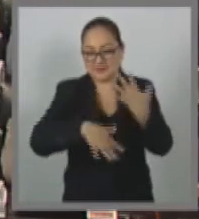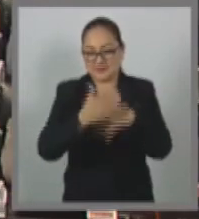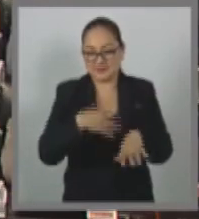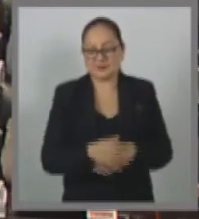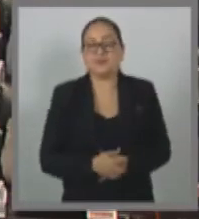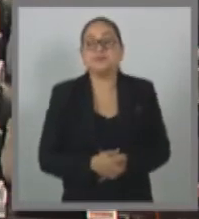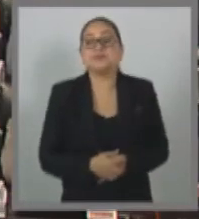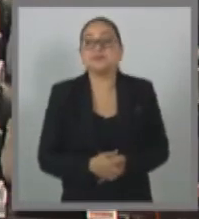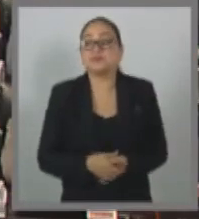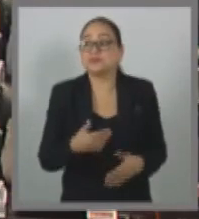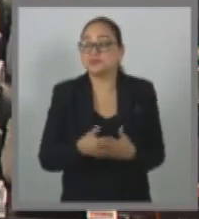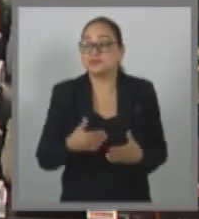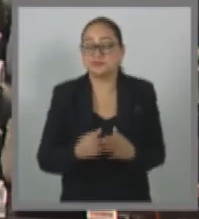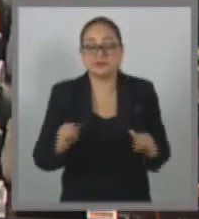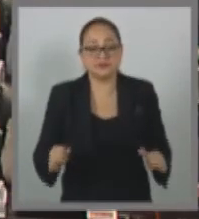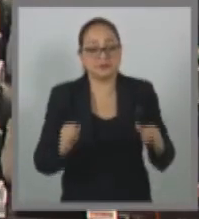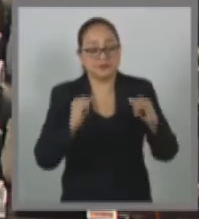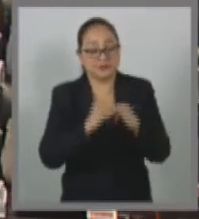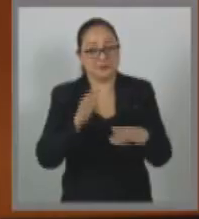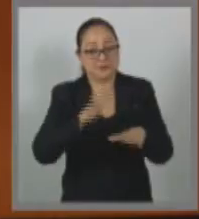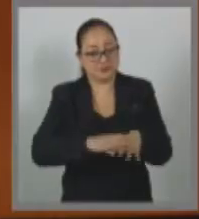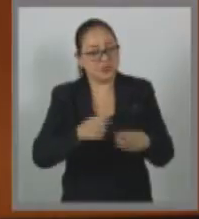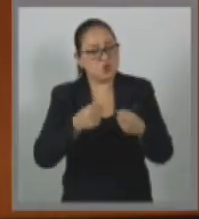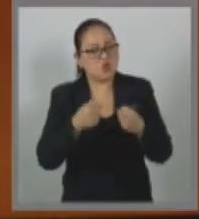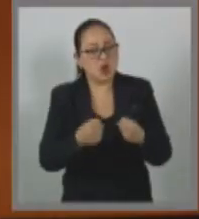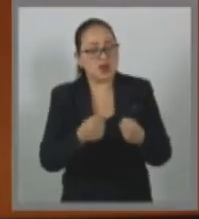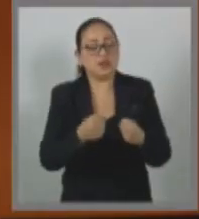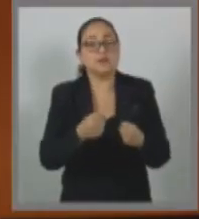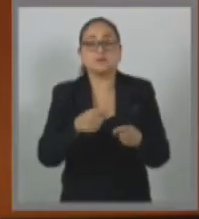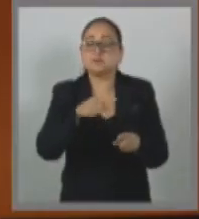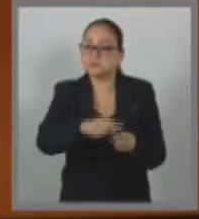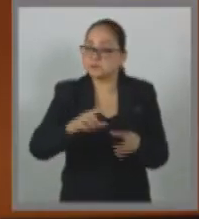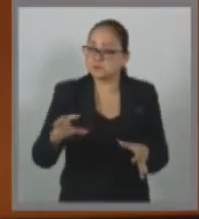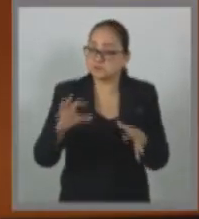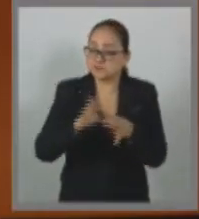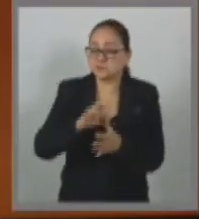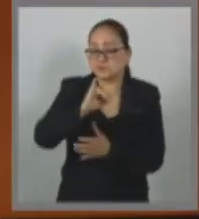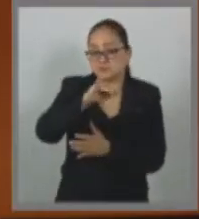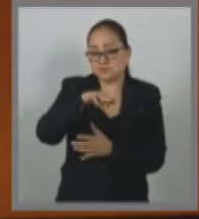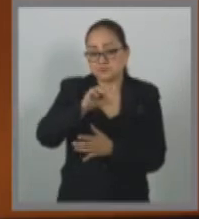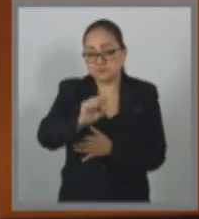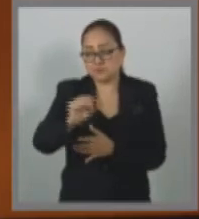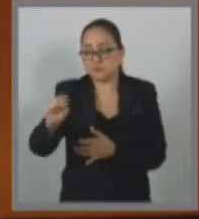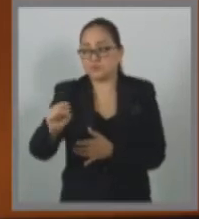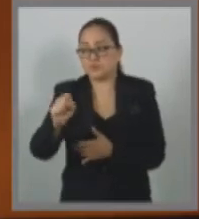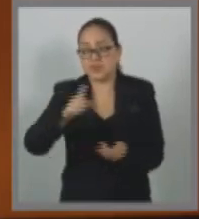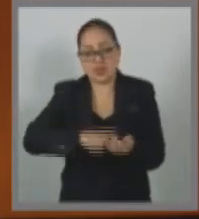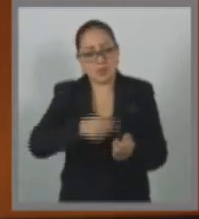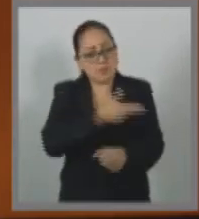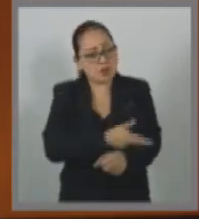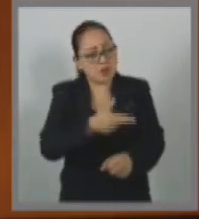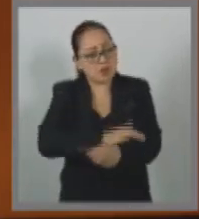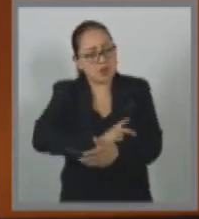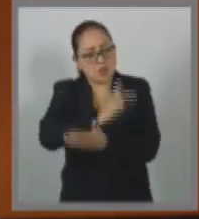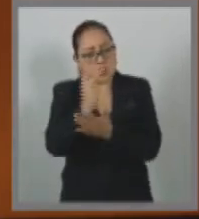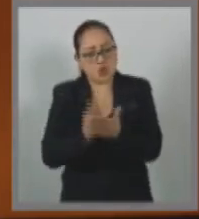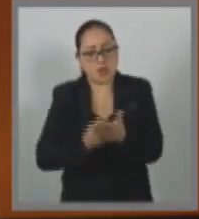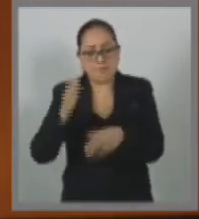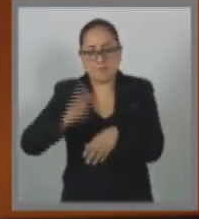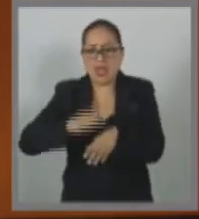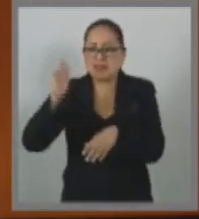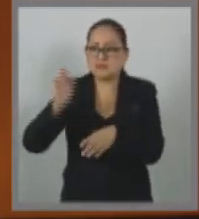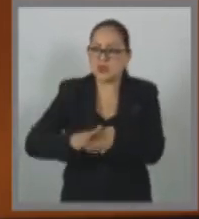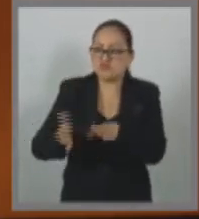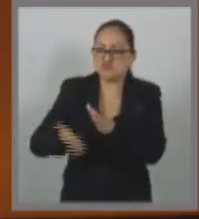podemos decir que hoy tenemos una institución más sólida, lo que hace posible que el IMSS esté llevando a cabo el programa de ampliación de